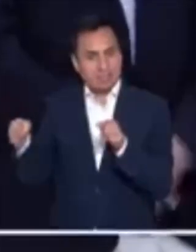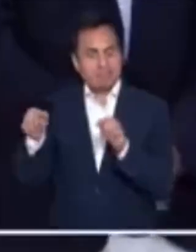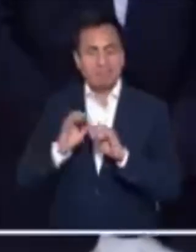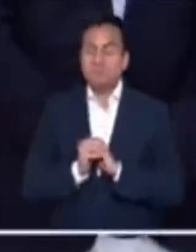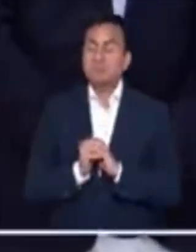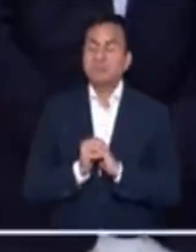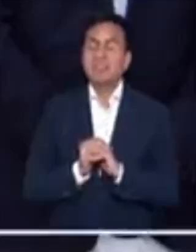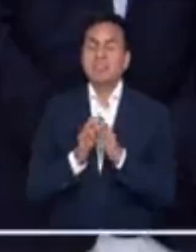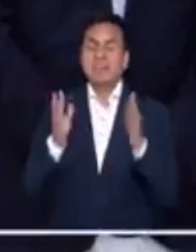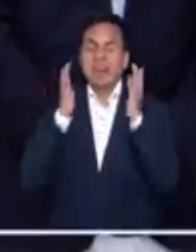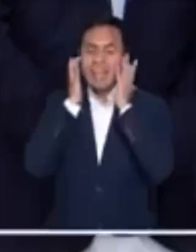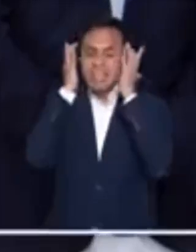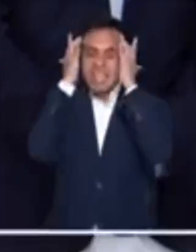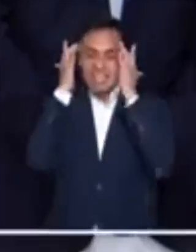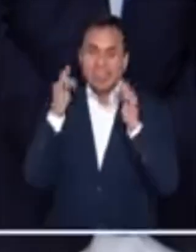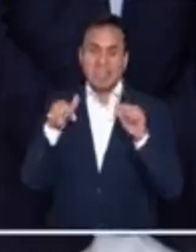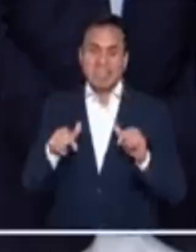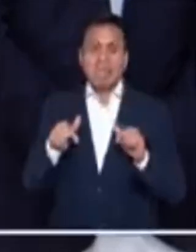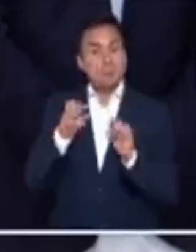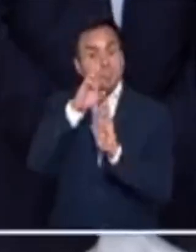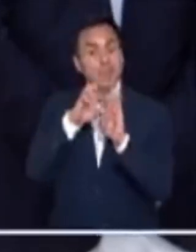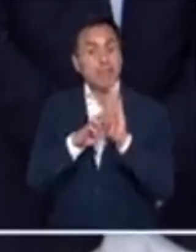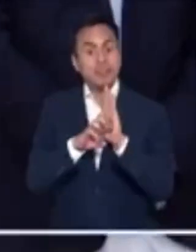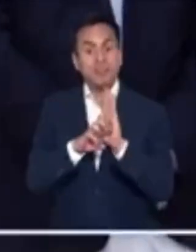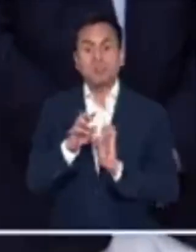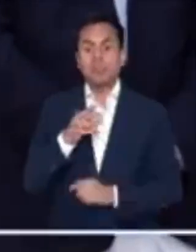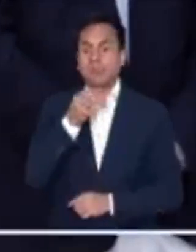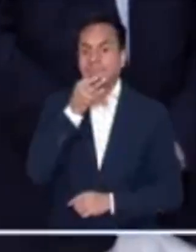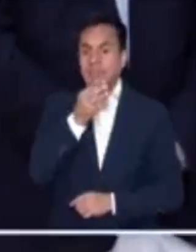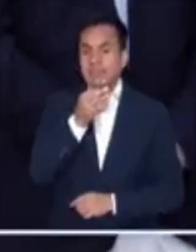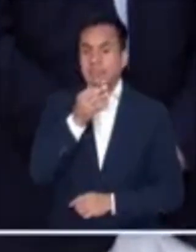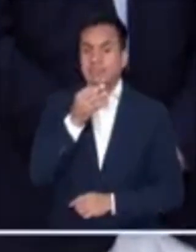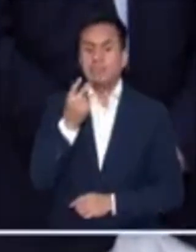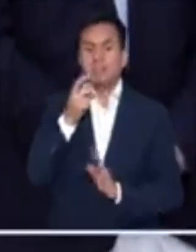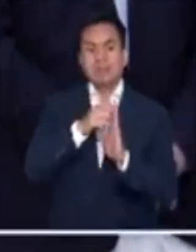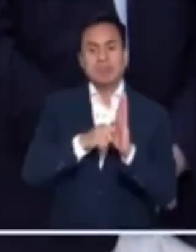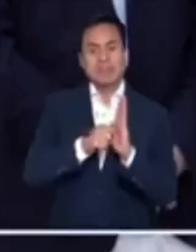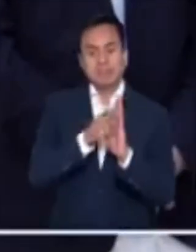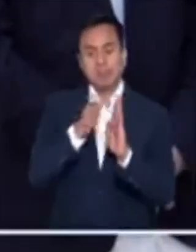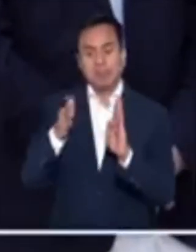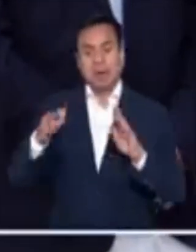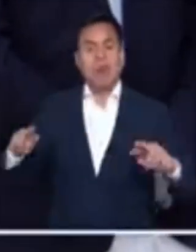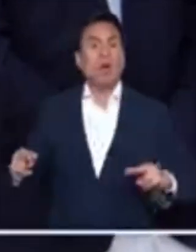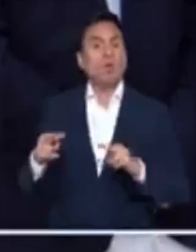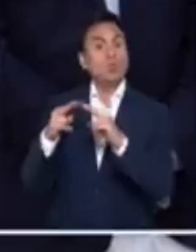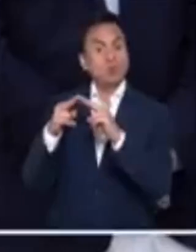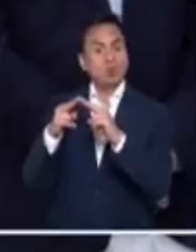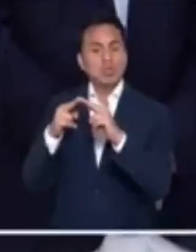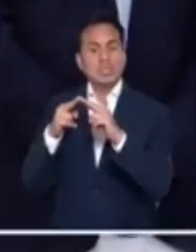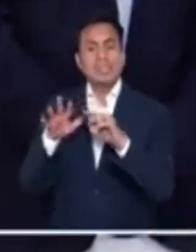que una gran alegría estar aquí. Este va a ser un proyecto, déjenme mencionar, durante los 12 meses de construcción va